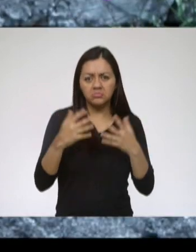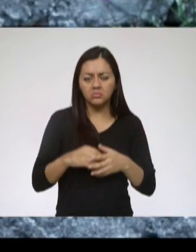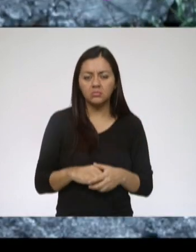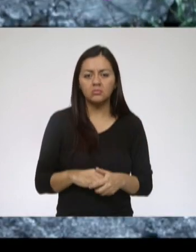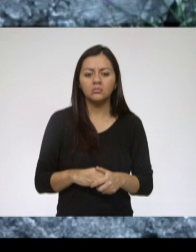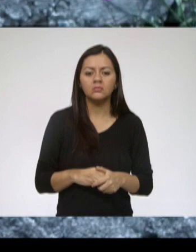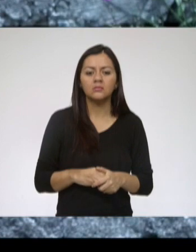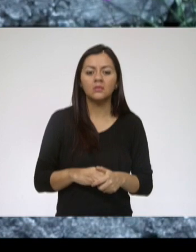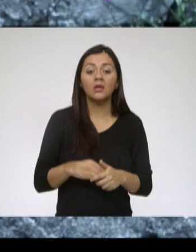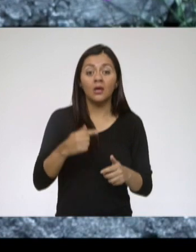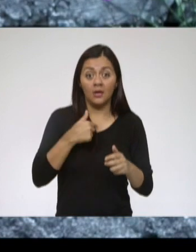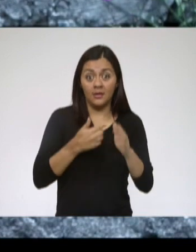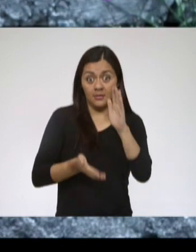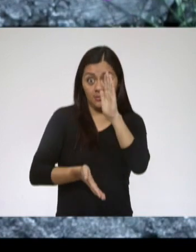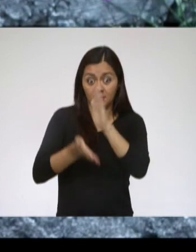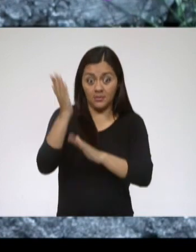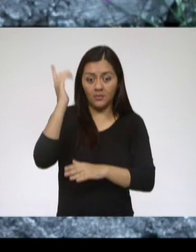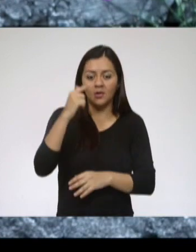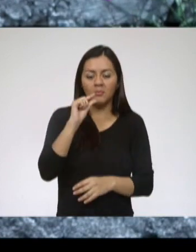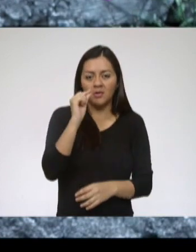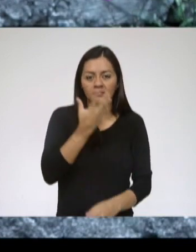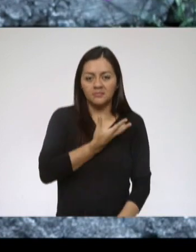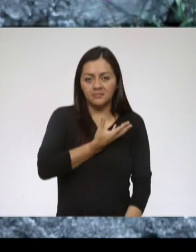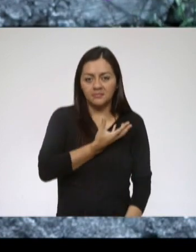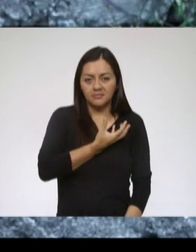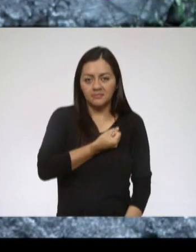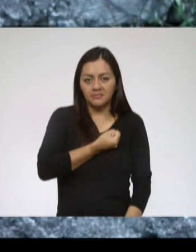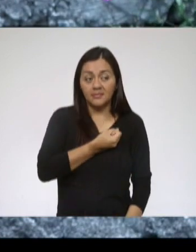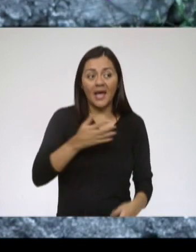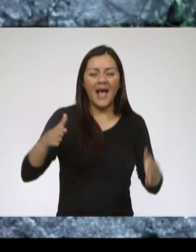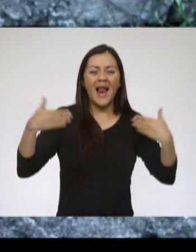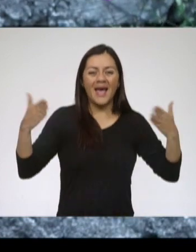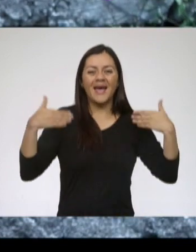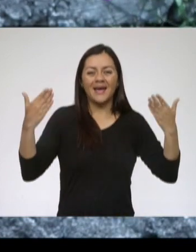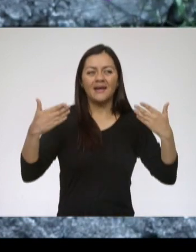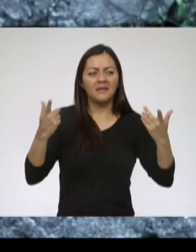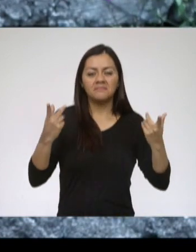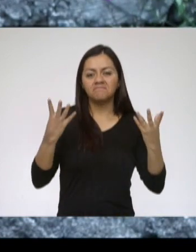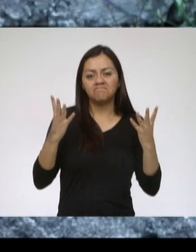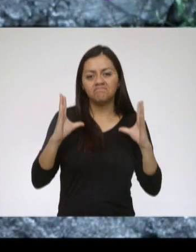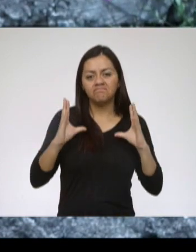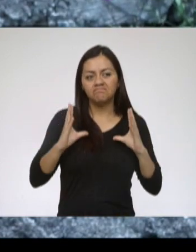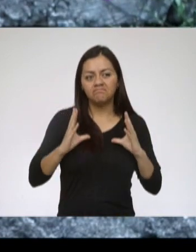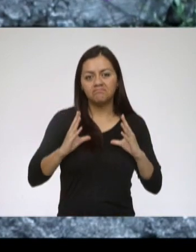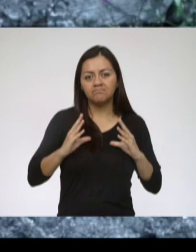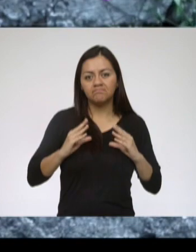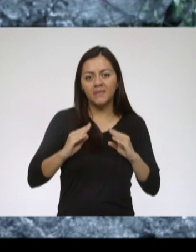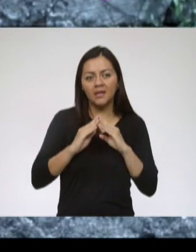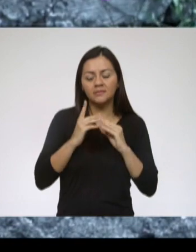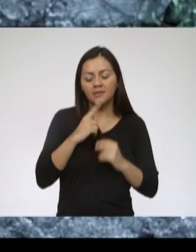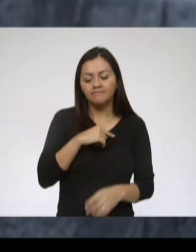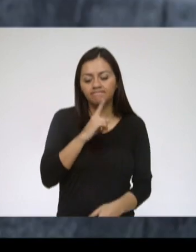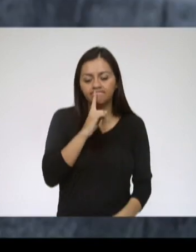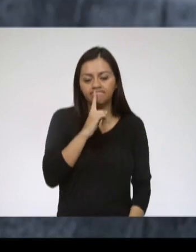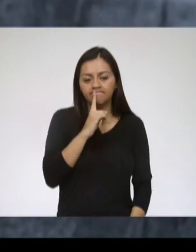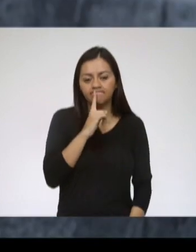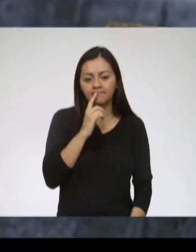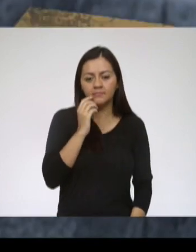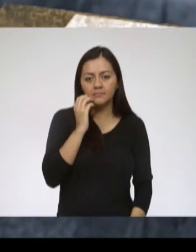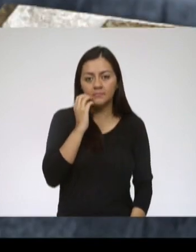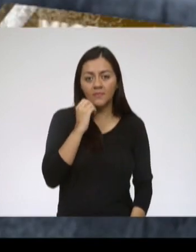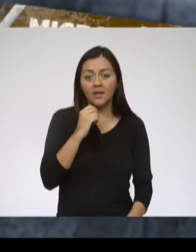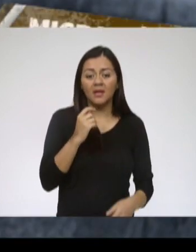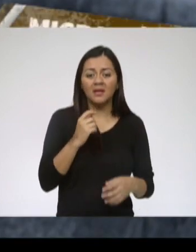ya no, me quedé triste, ya no era la misma alegría como antes que había en la casa.